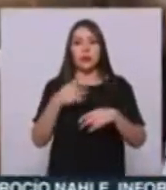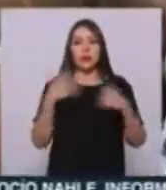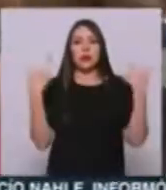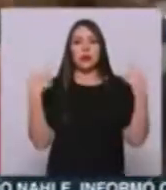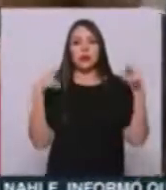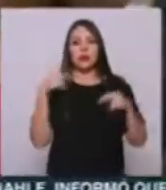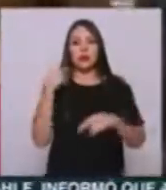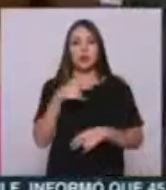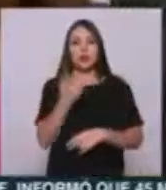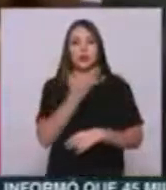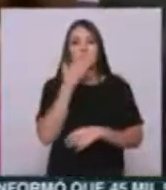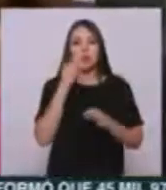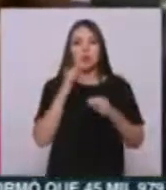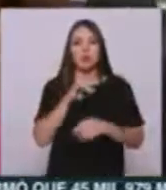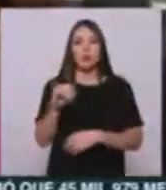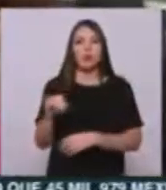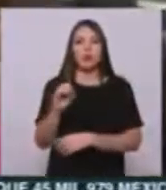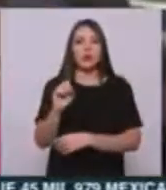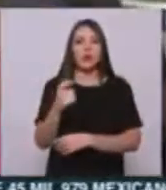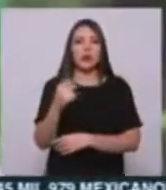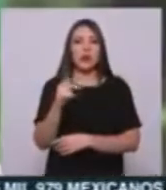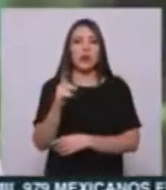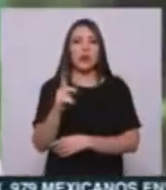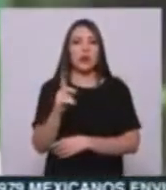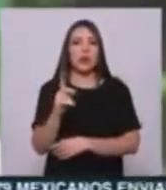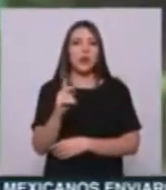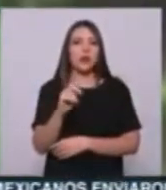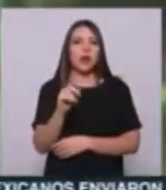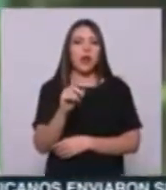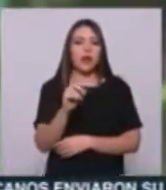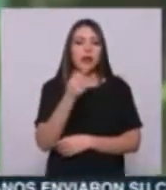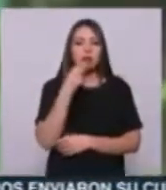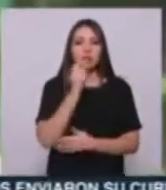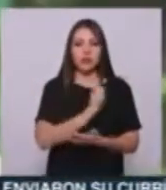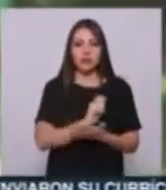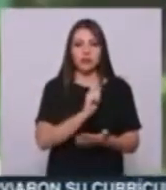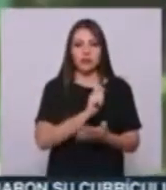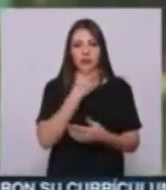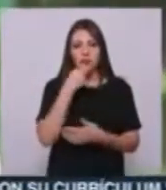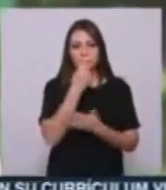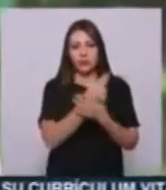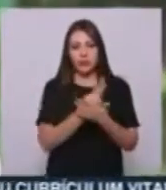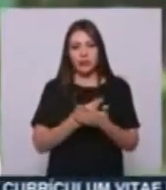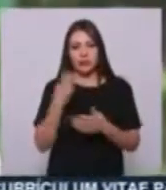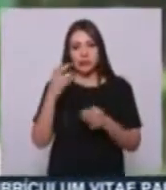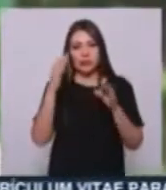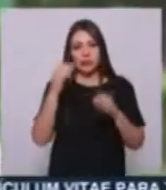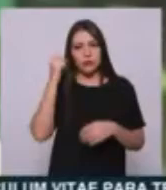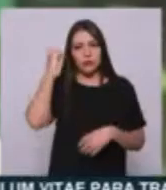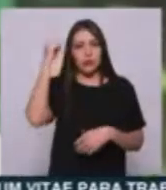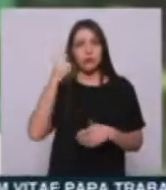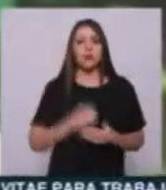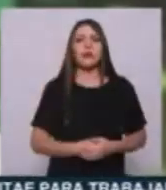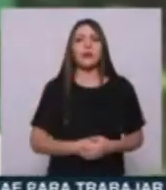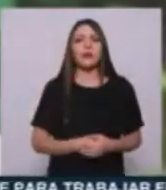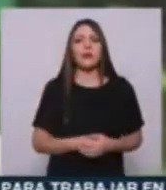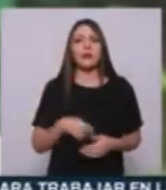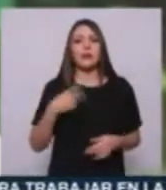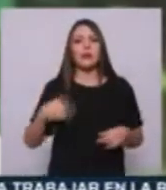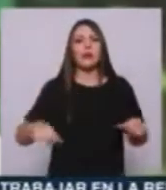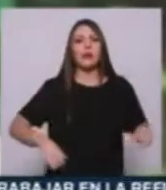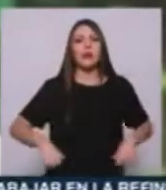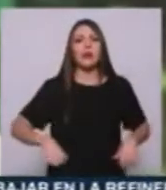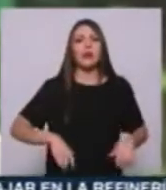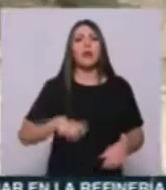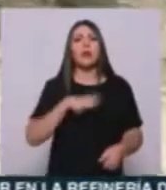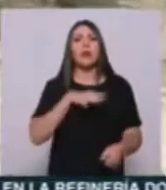Catrinas tradicionales de José Guadalupe Posada. Y cuéntanos, Jessica, ¿cuáles van a ser las actividades que se van a llevar al mismo tiempo que la procesión?